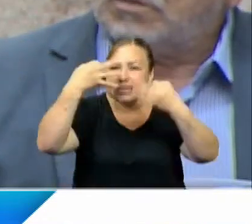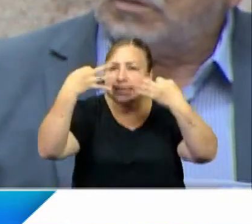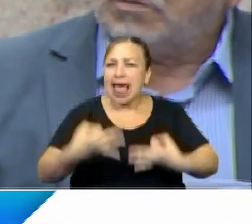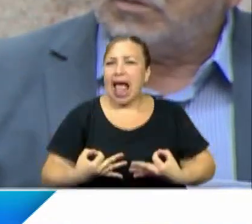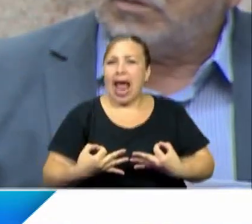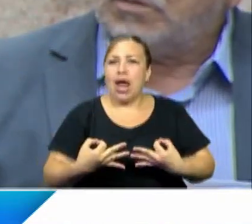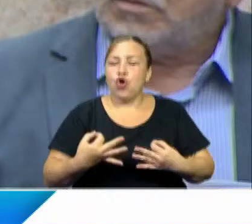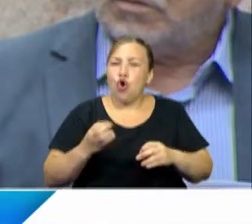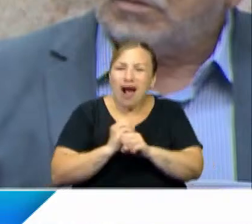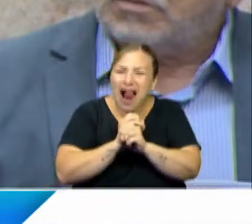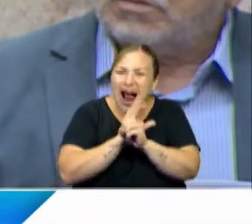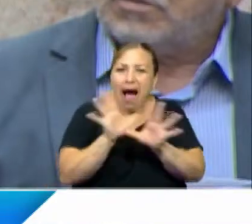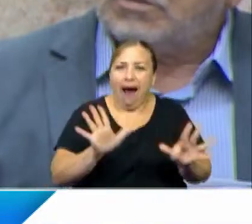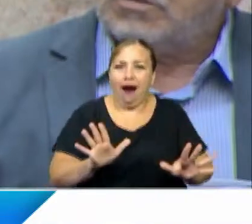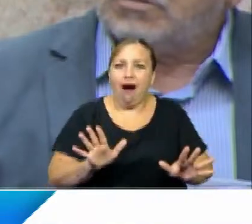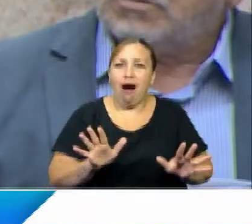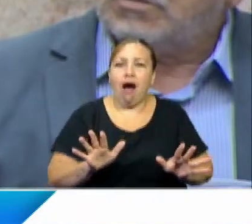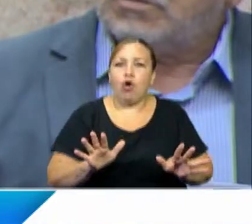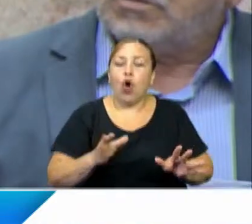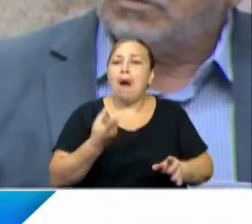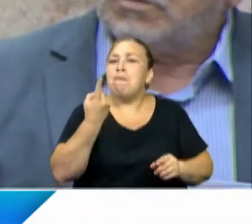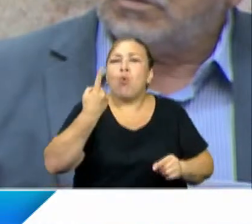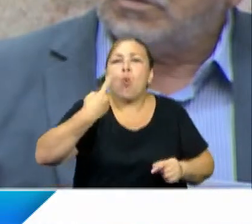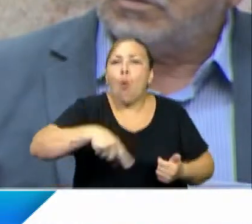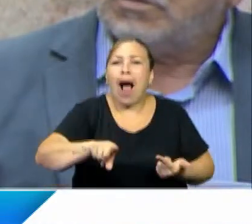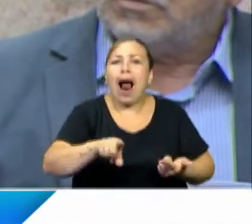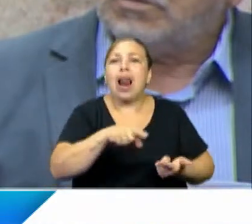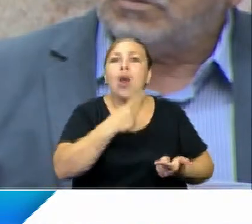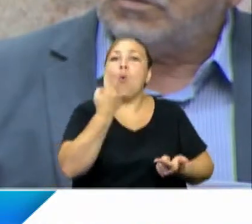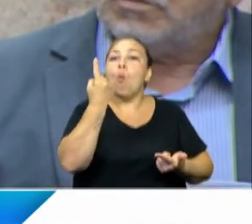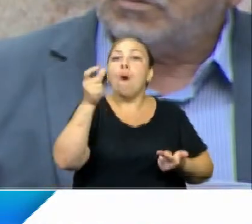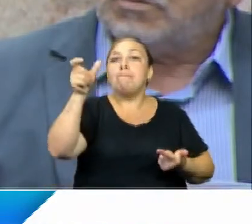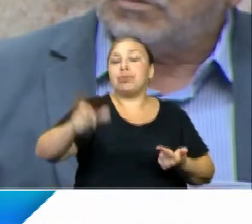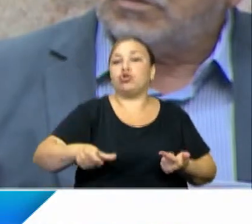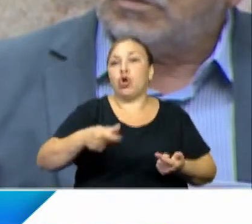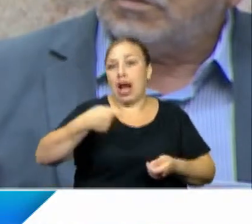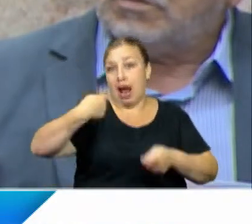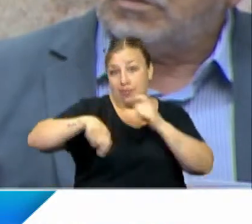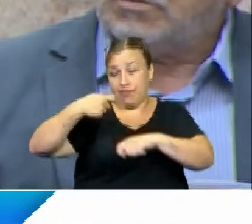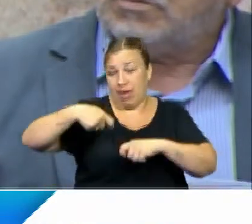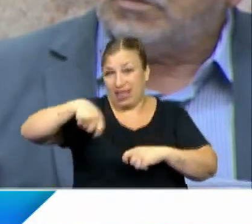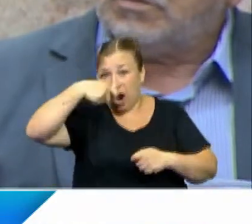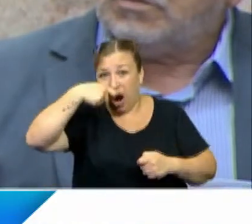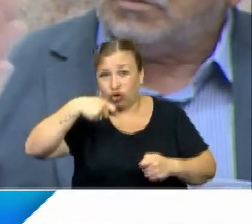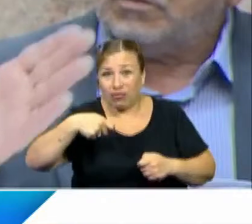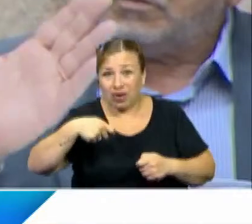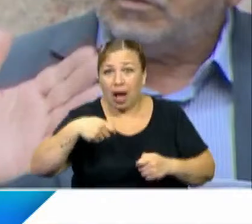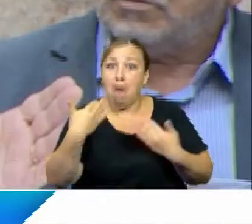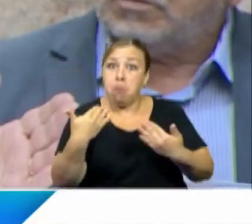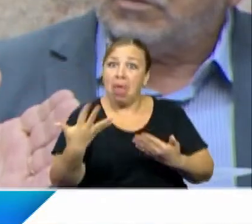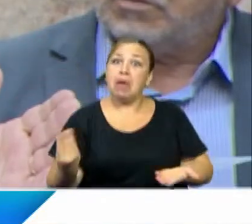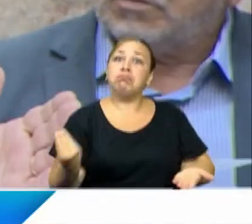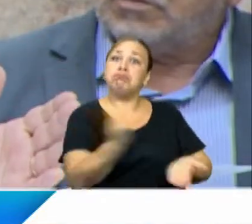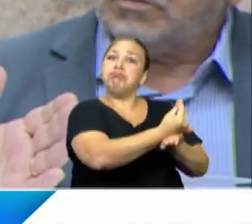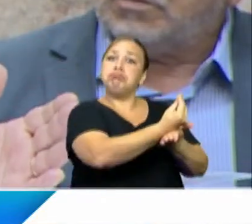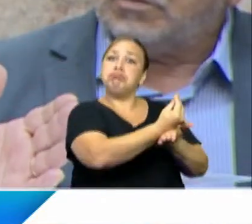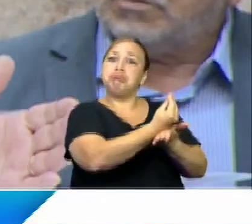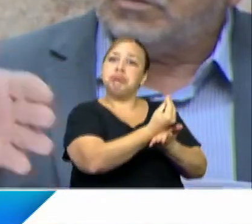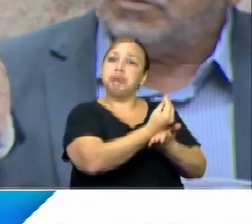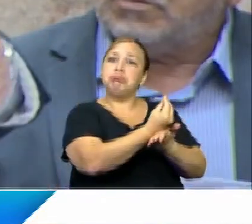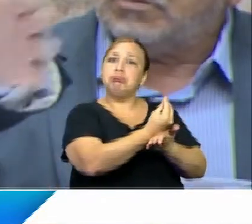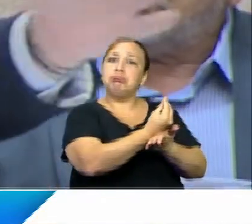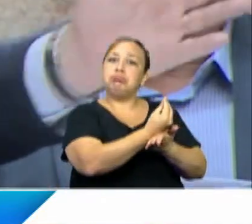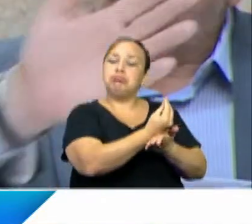y consistente por qué razón un narcotraficante puede ser candidato.